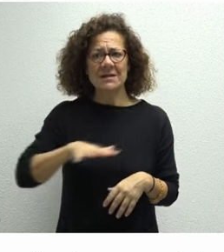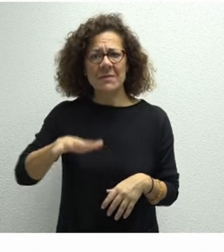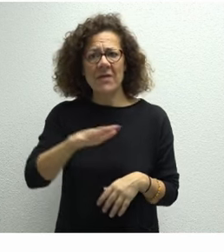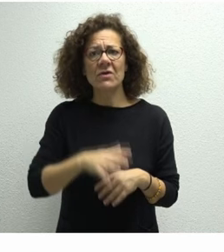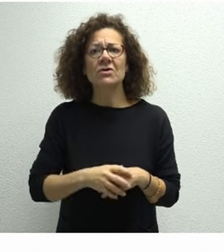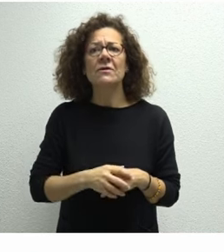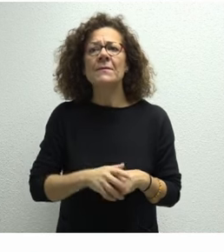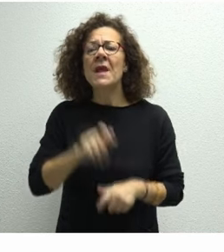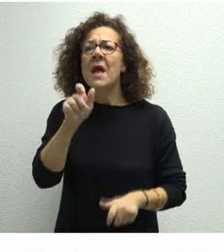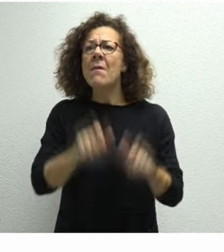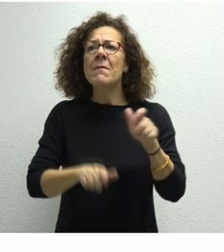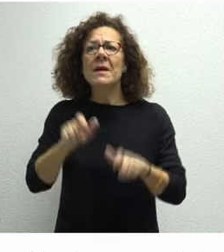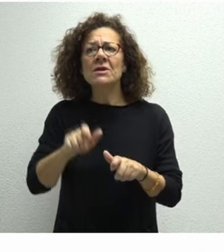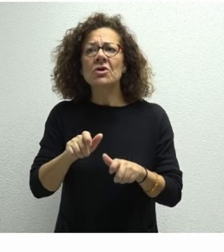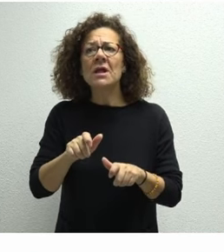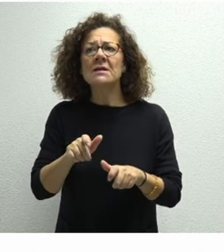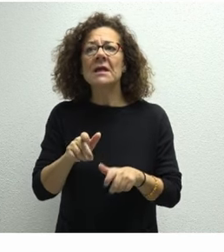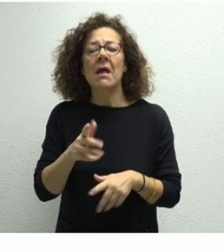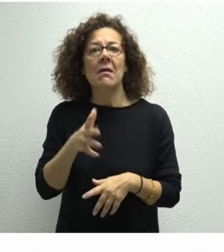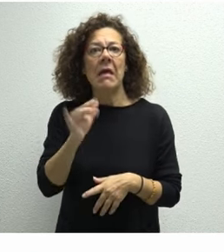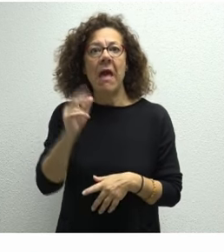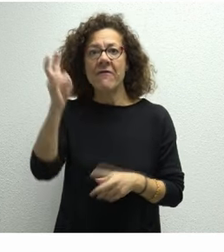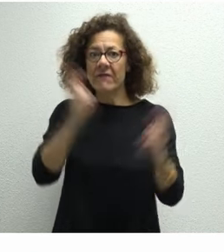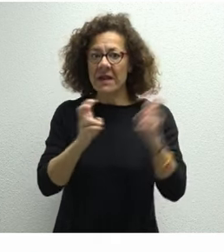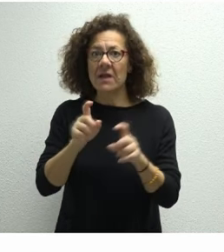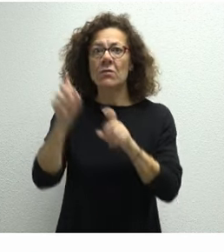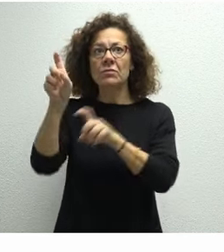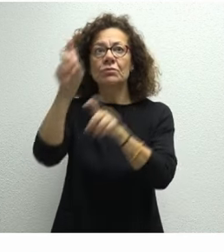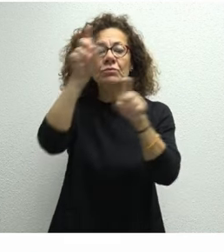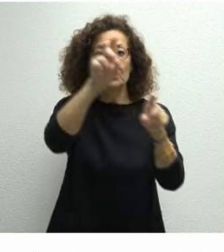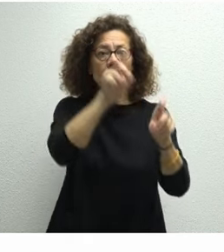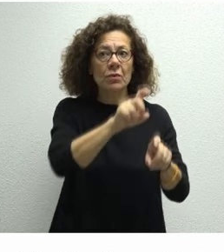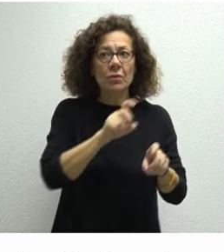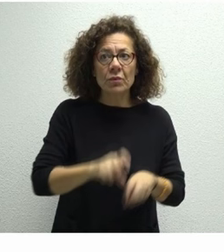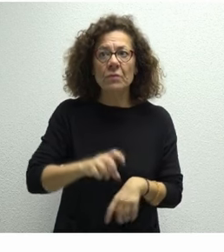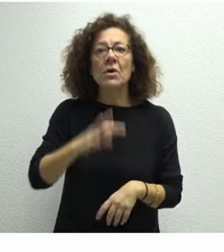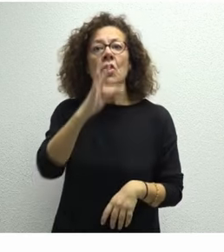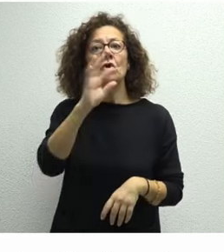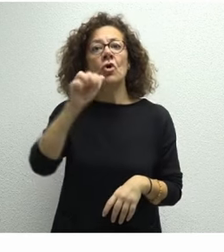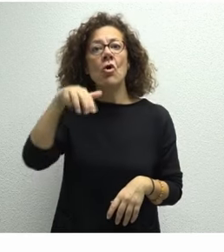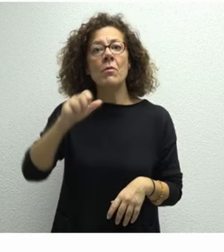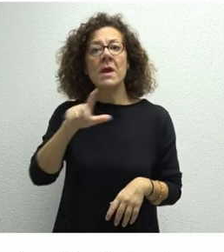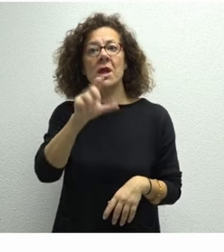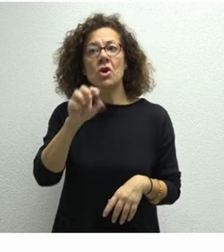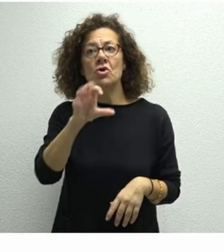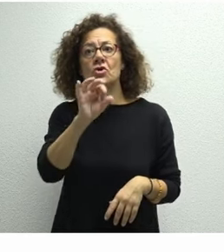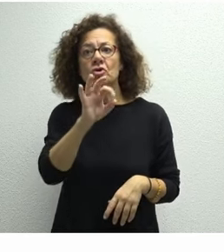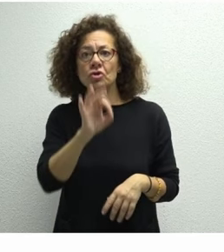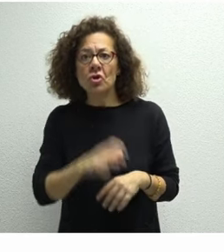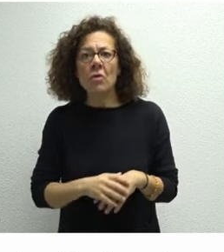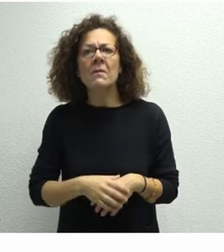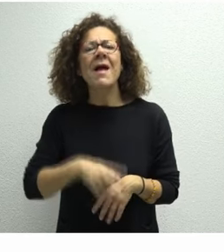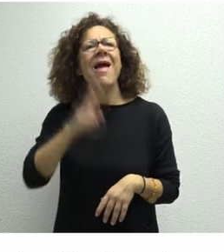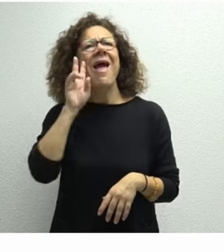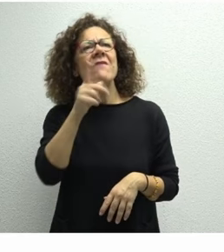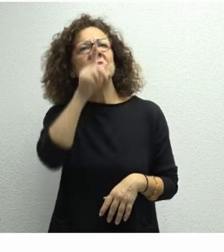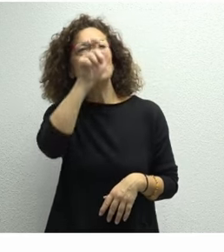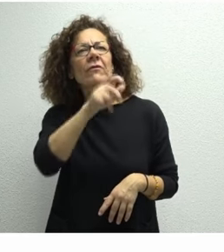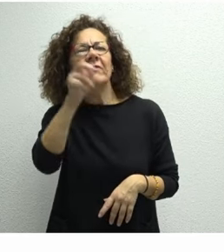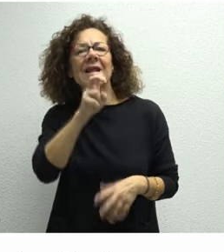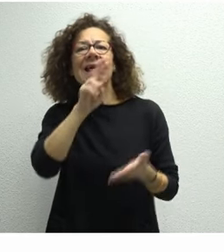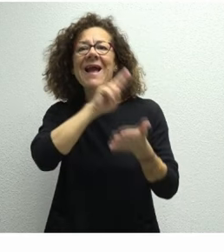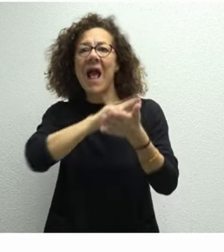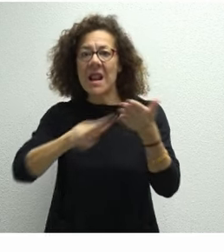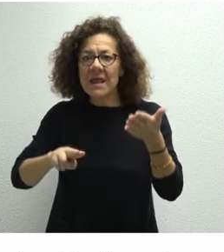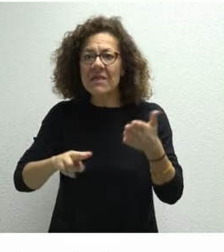personas de tantos lugares tan distintos No desde tomelloso eh veía Moisés que venían de Galicia